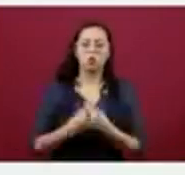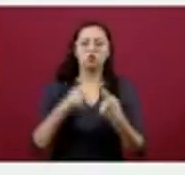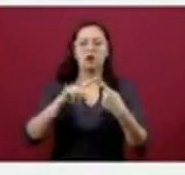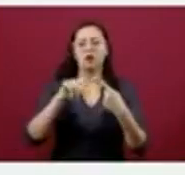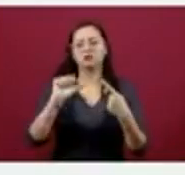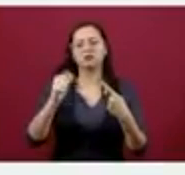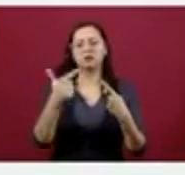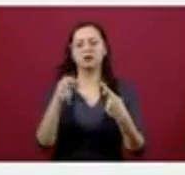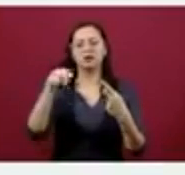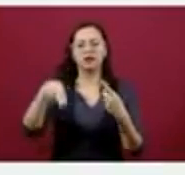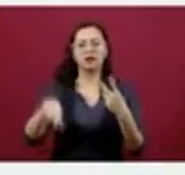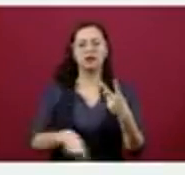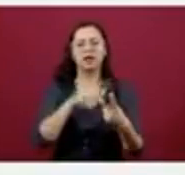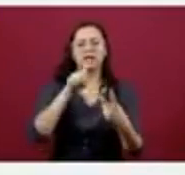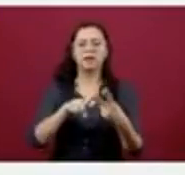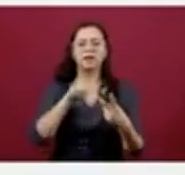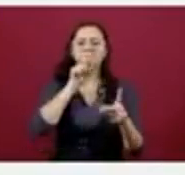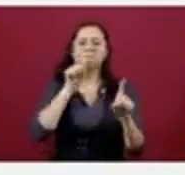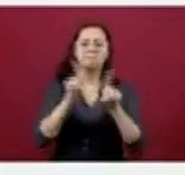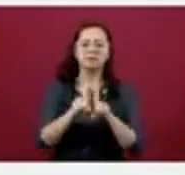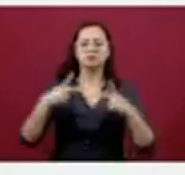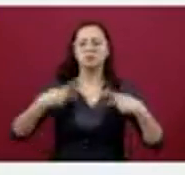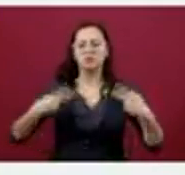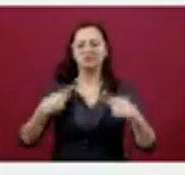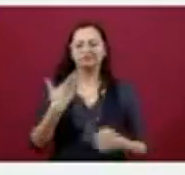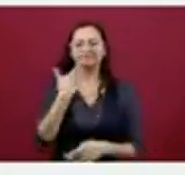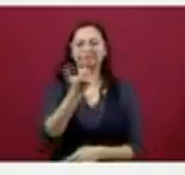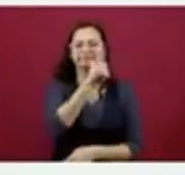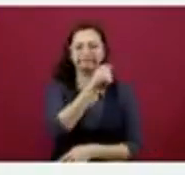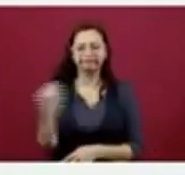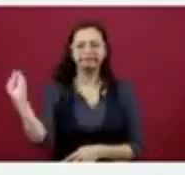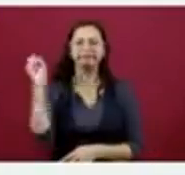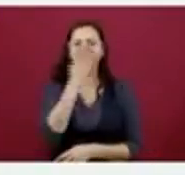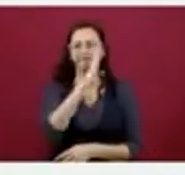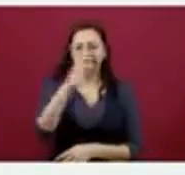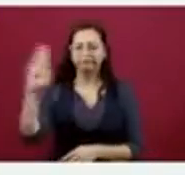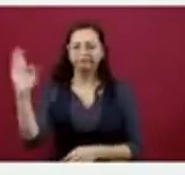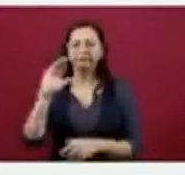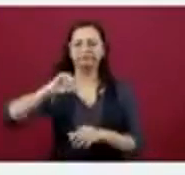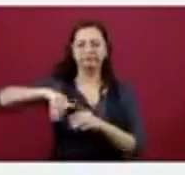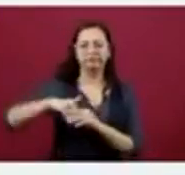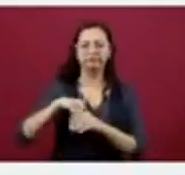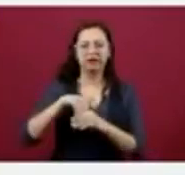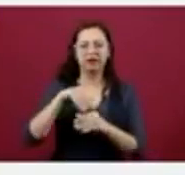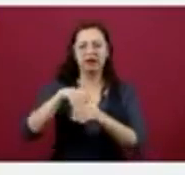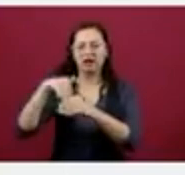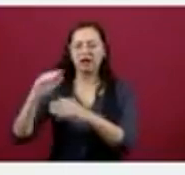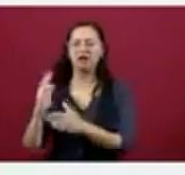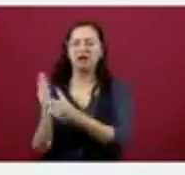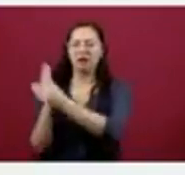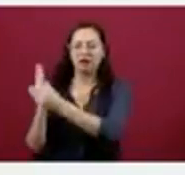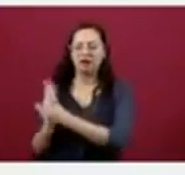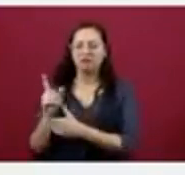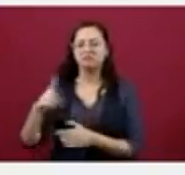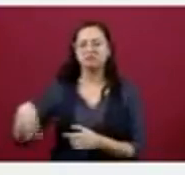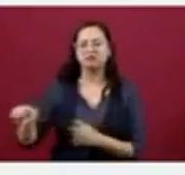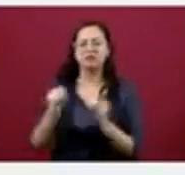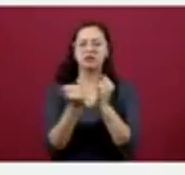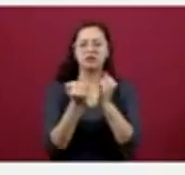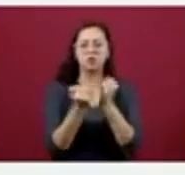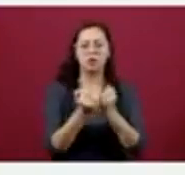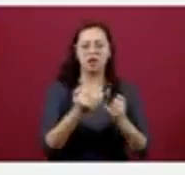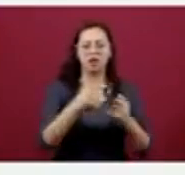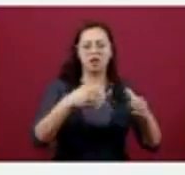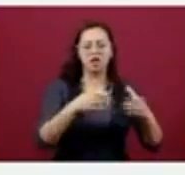Nación, pues a especialistas en biblioteconomía y archivonomía, y también a jóvenes construyendo el futuro,